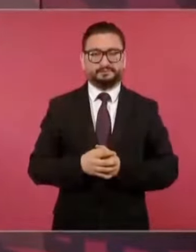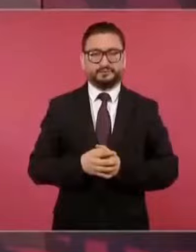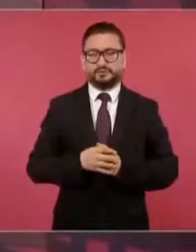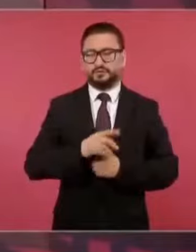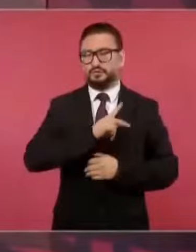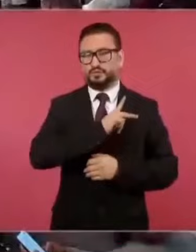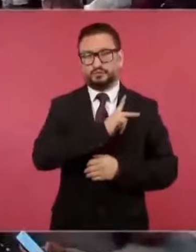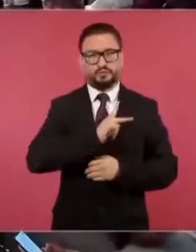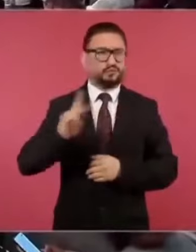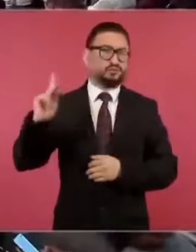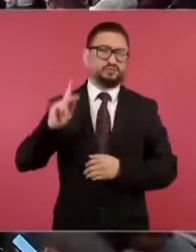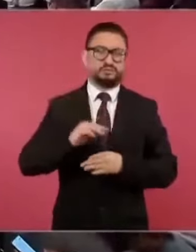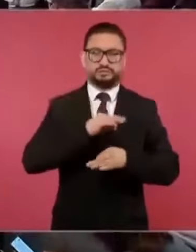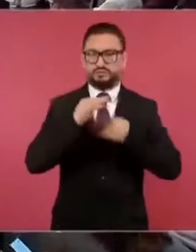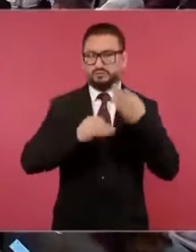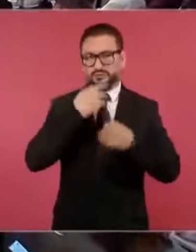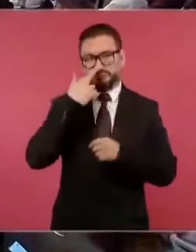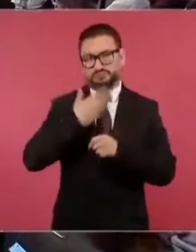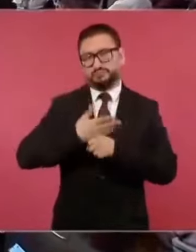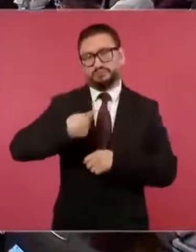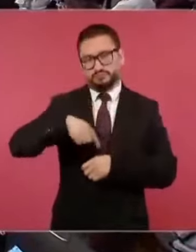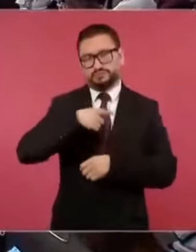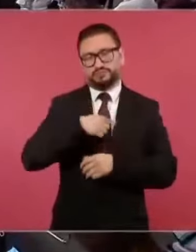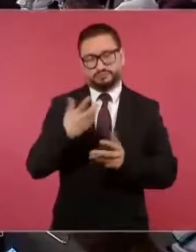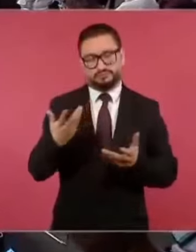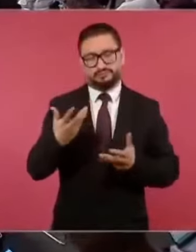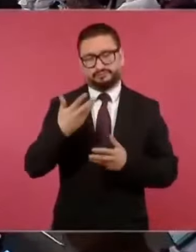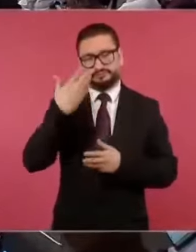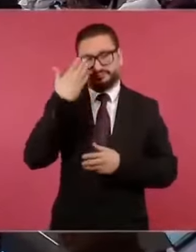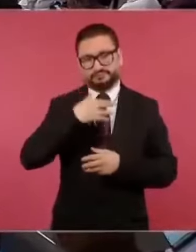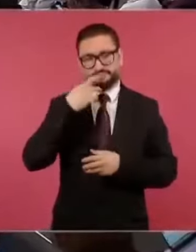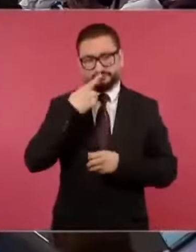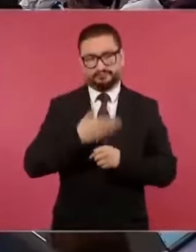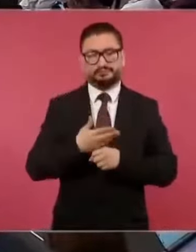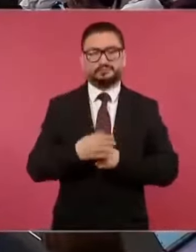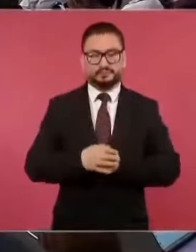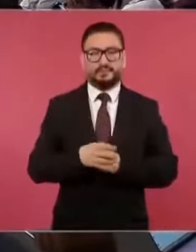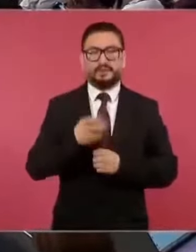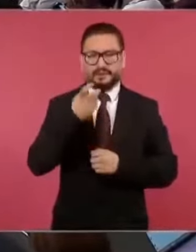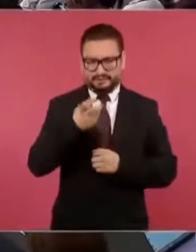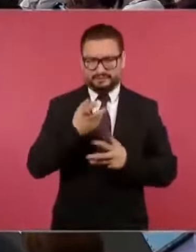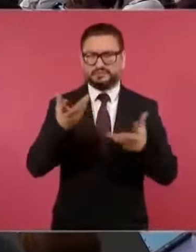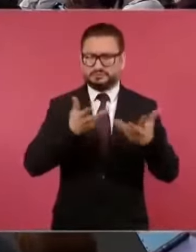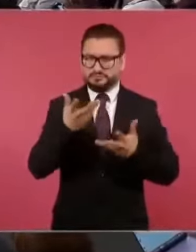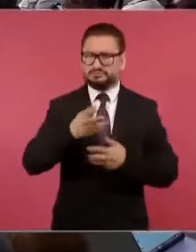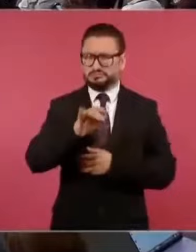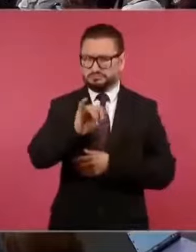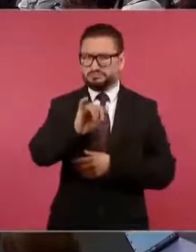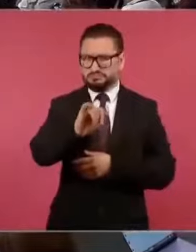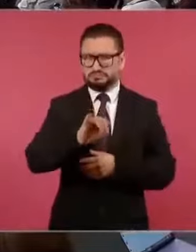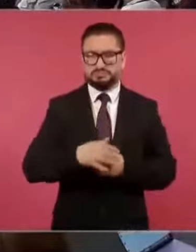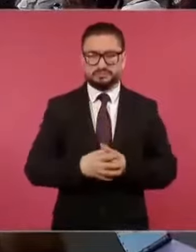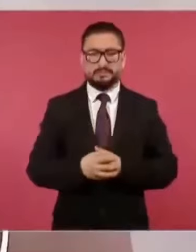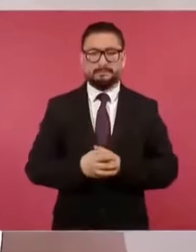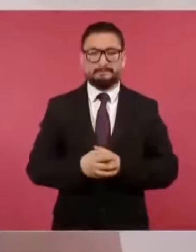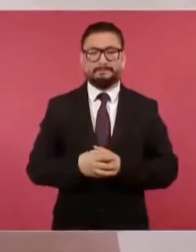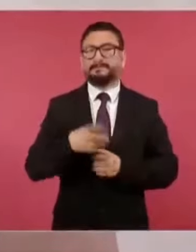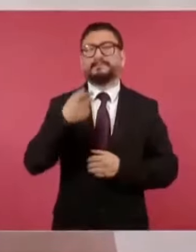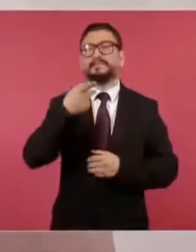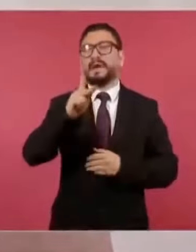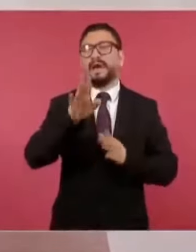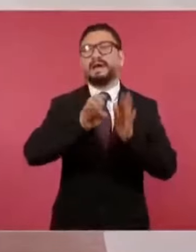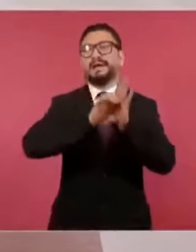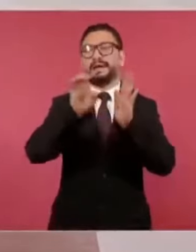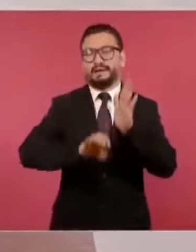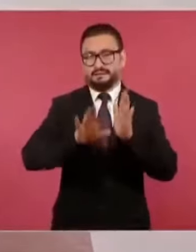todos, todos, es nuestra responsabilidad. Entonces, sí se está haciendo eso. Pero, por ejemplo, ayer,